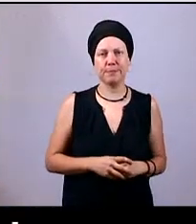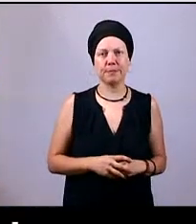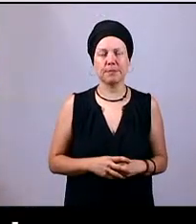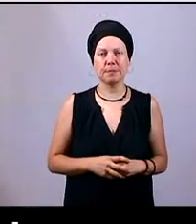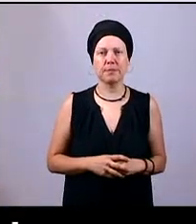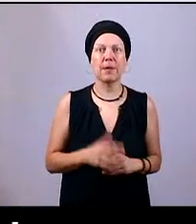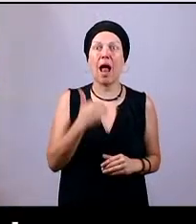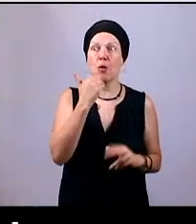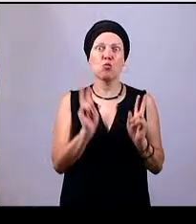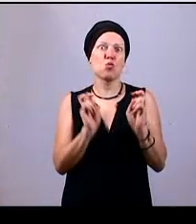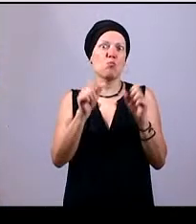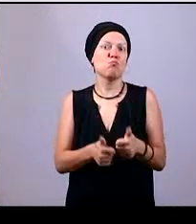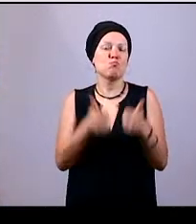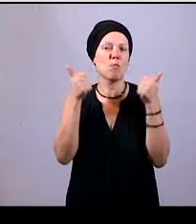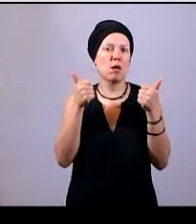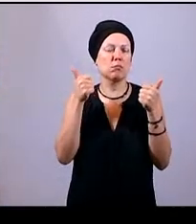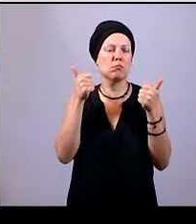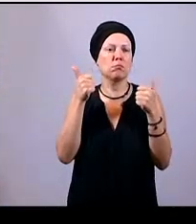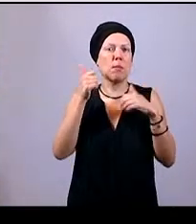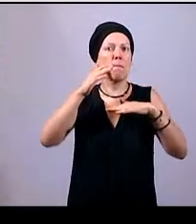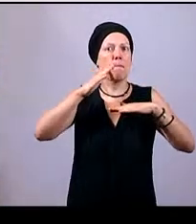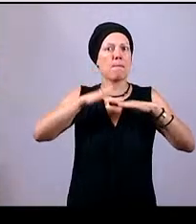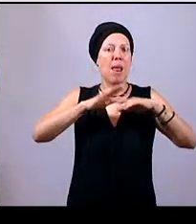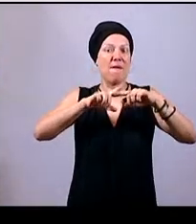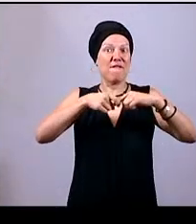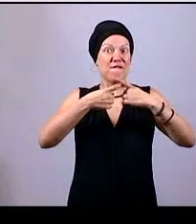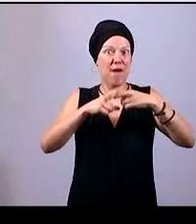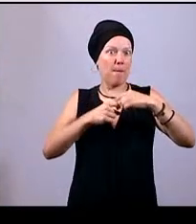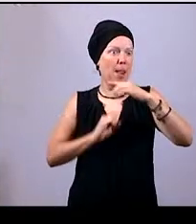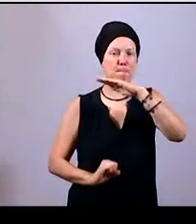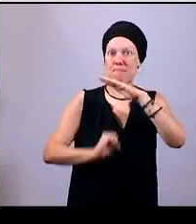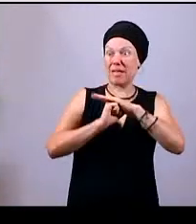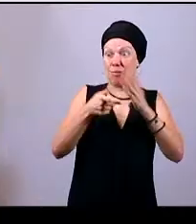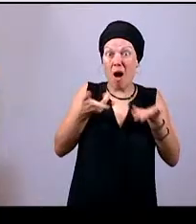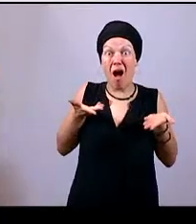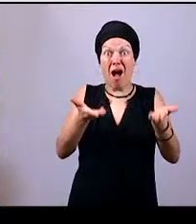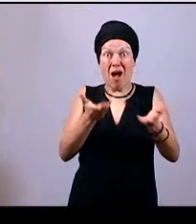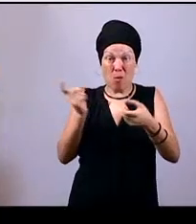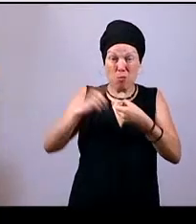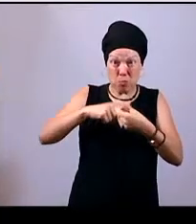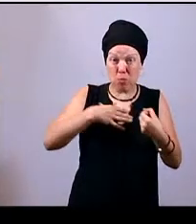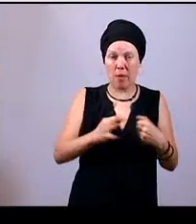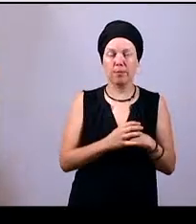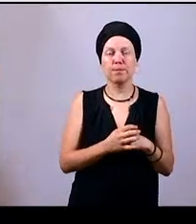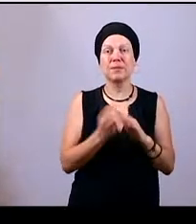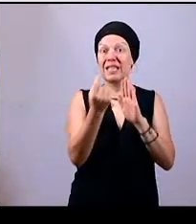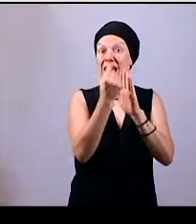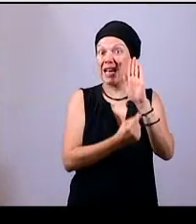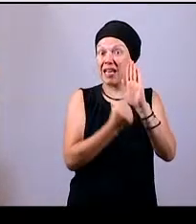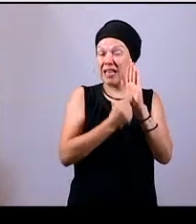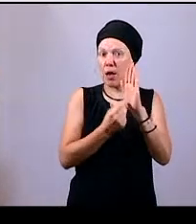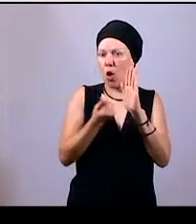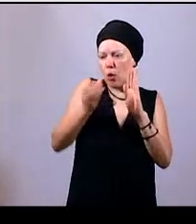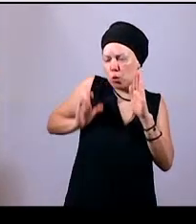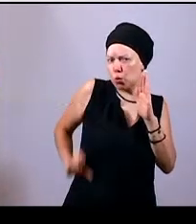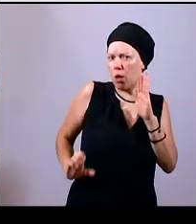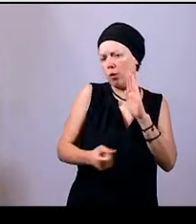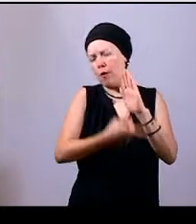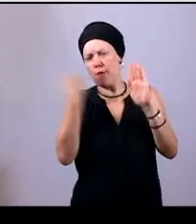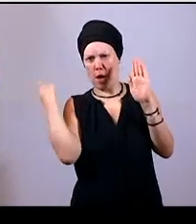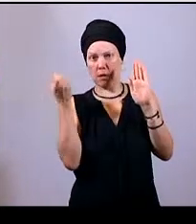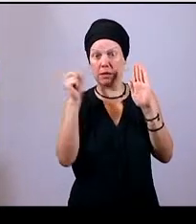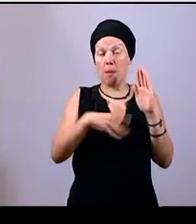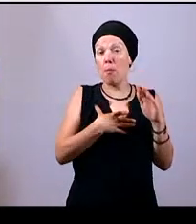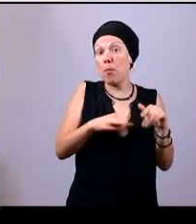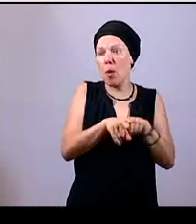Y más novedades para garantizar que el máximo de familias acceda a esta ayuda, eliminamos el criterio de renta e introducimos la posibilidad